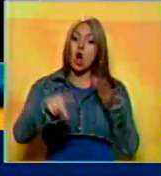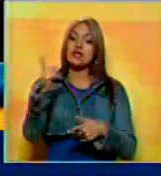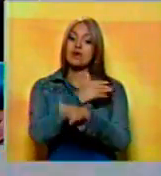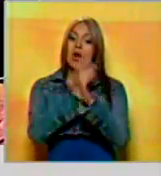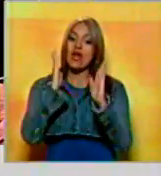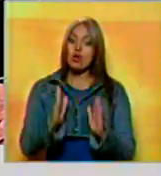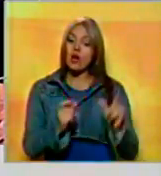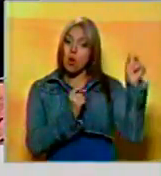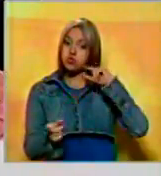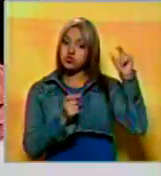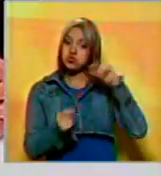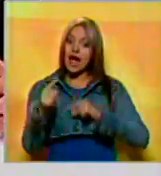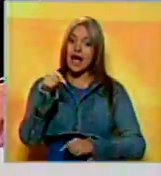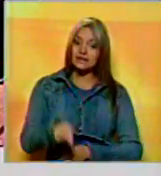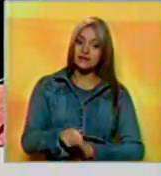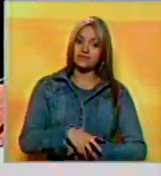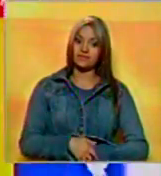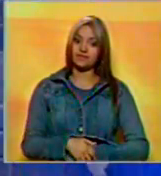jugadores importados acá.